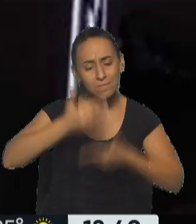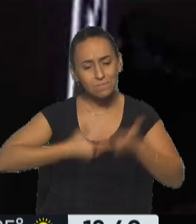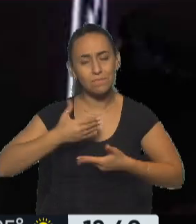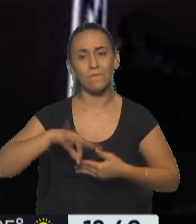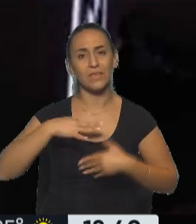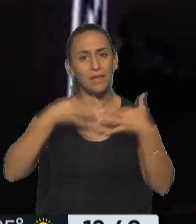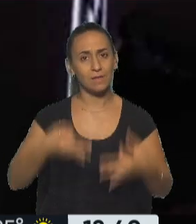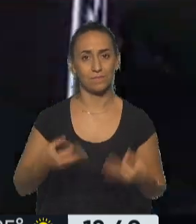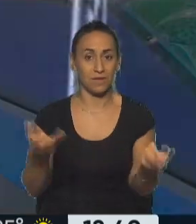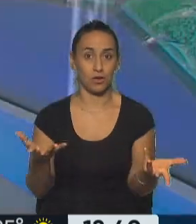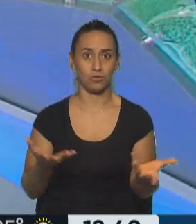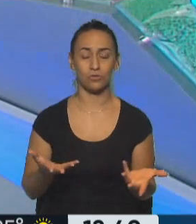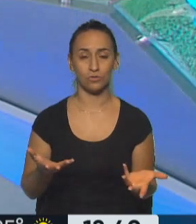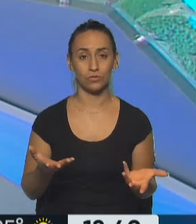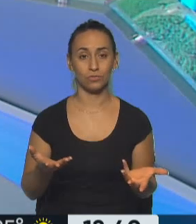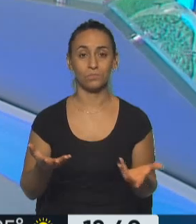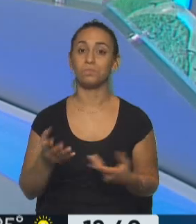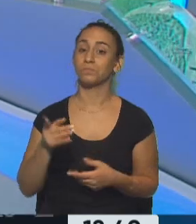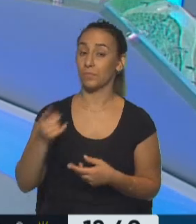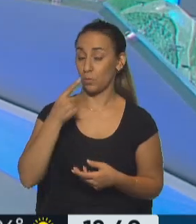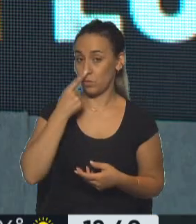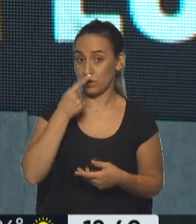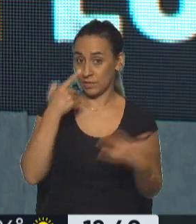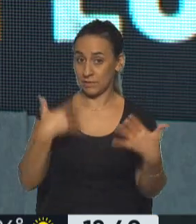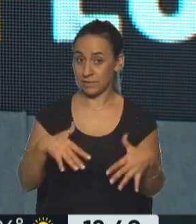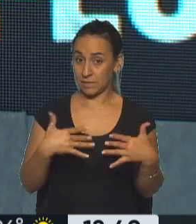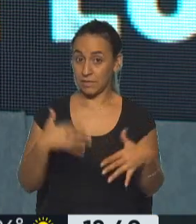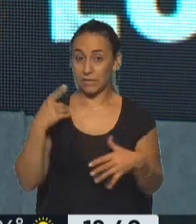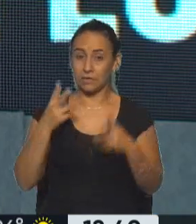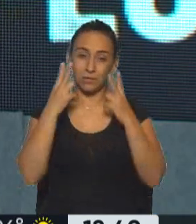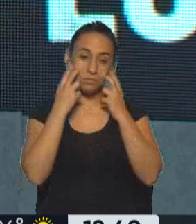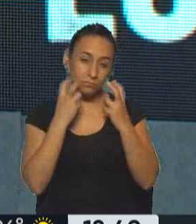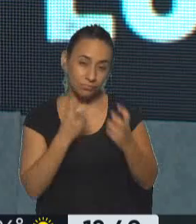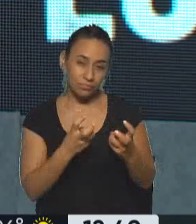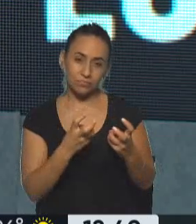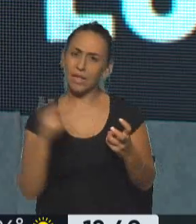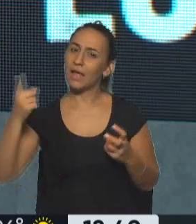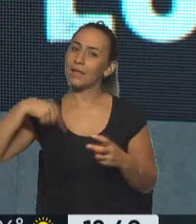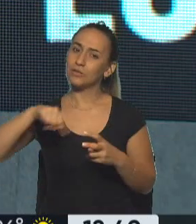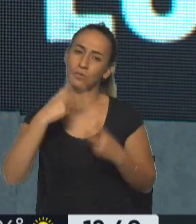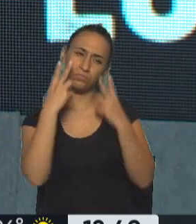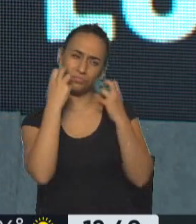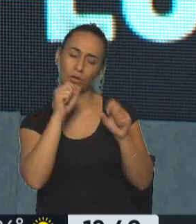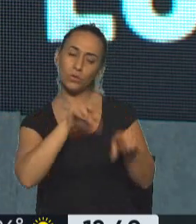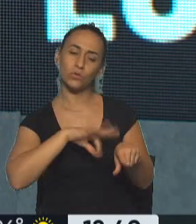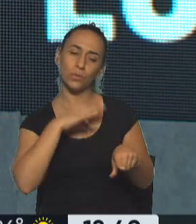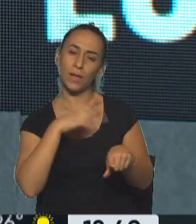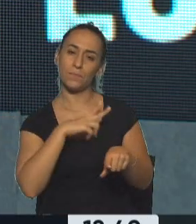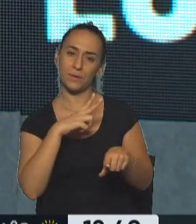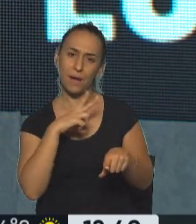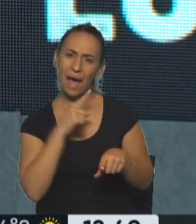digna interesantísimo lo que dice ayelén no indagaron en la investigación en su vida privada en su personal